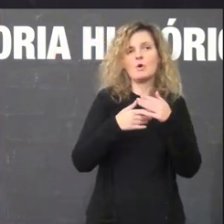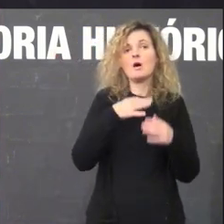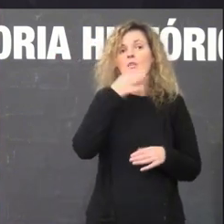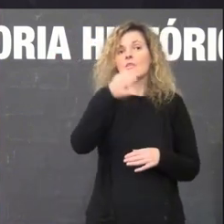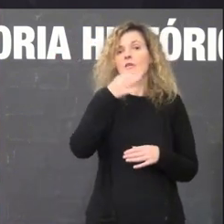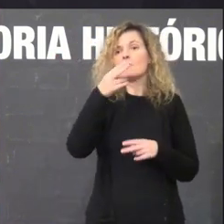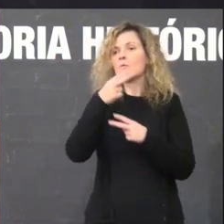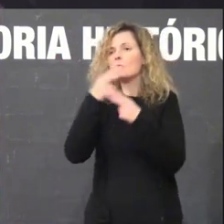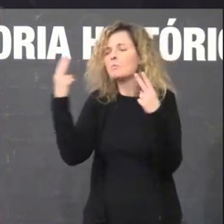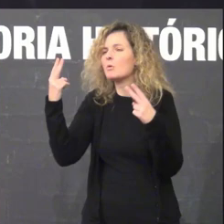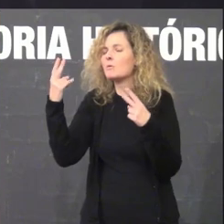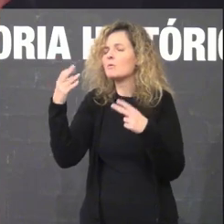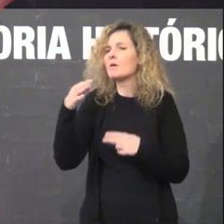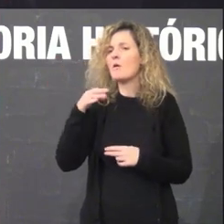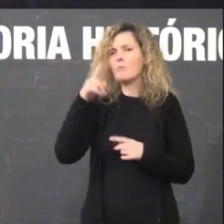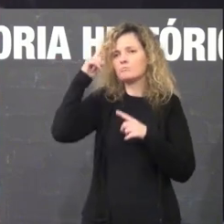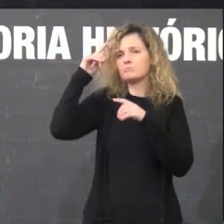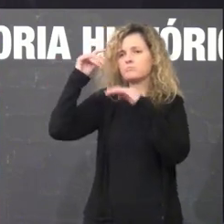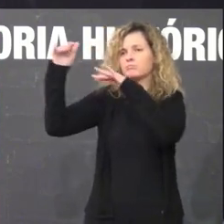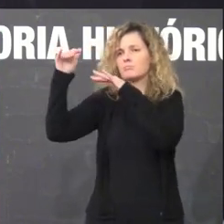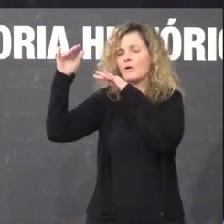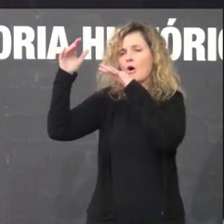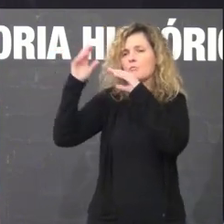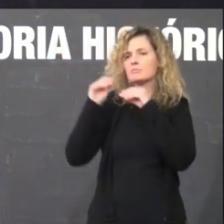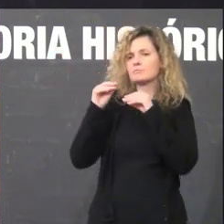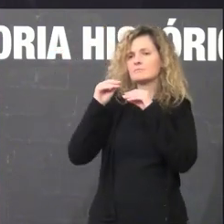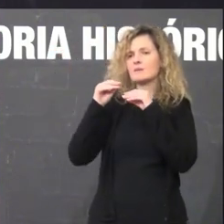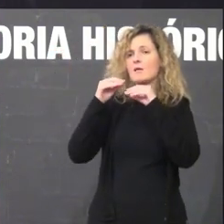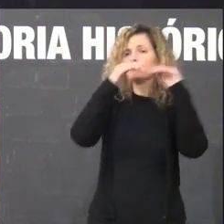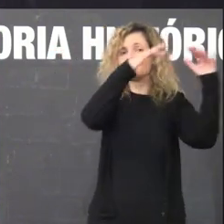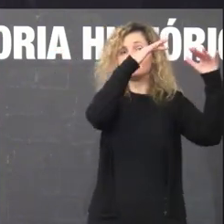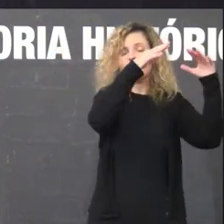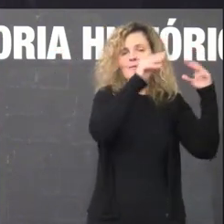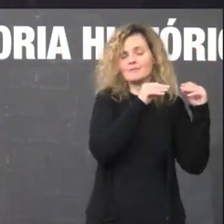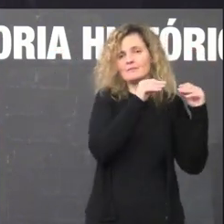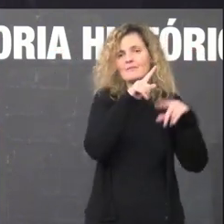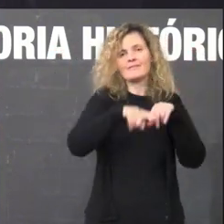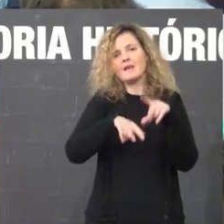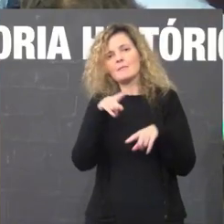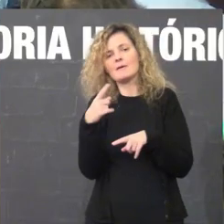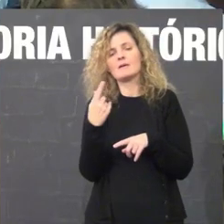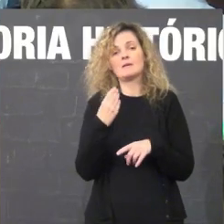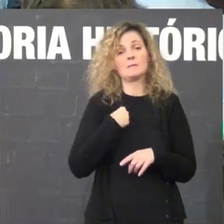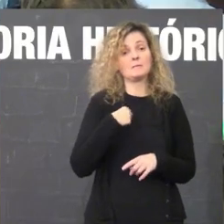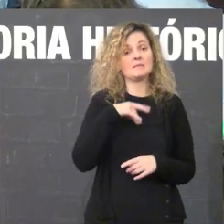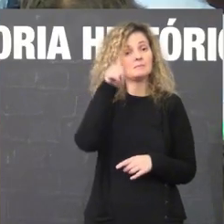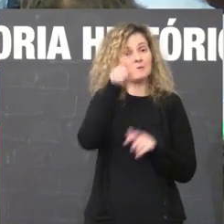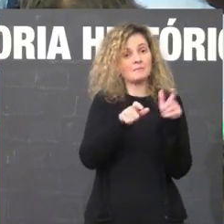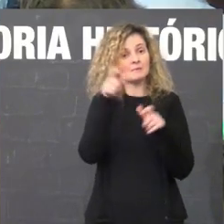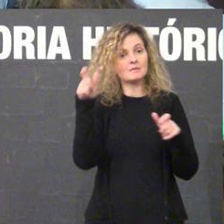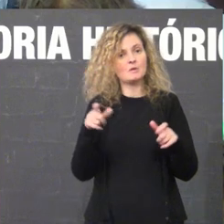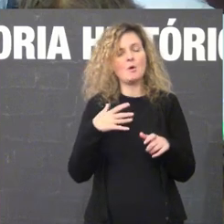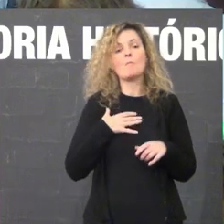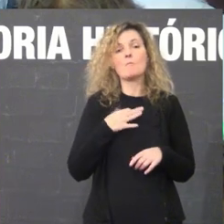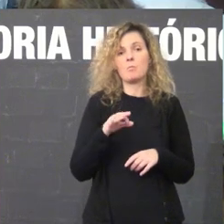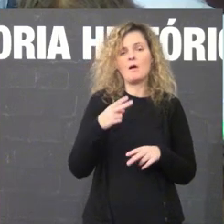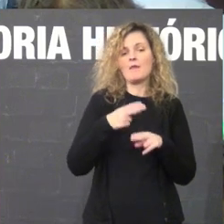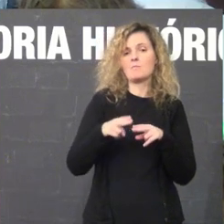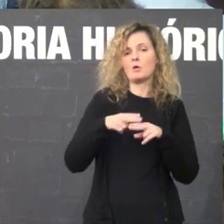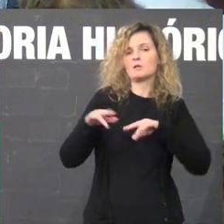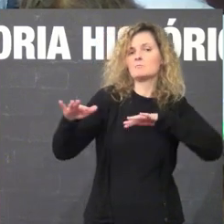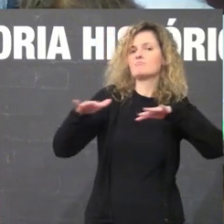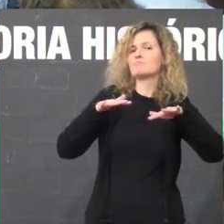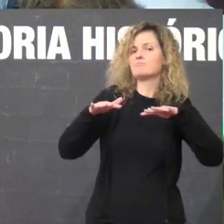los discursos públicos se activan o se desactivan unas u otras de esas ideas no y que esa misma gente puede actuar políticamente